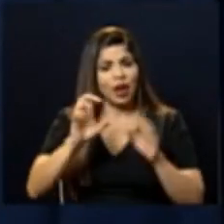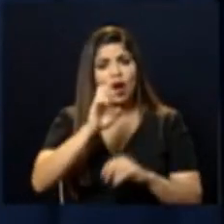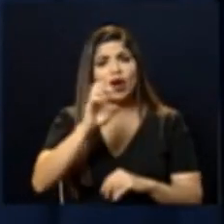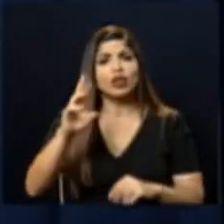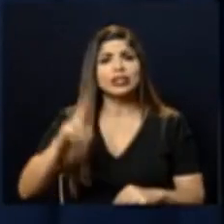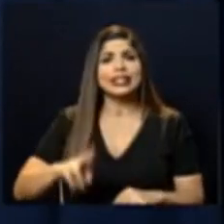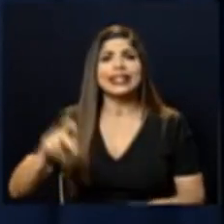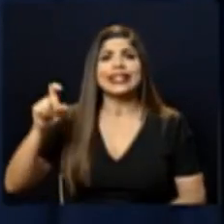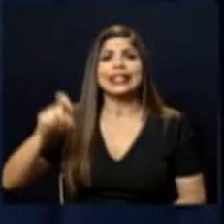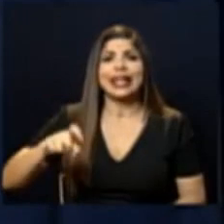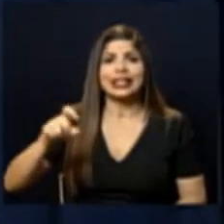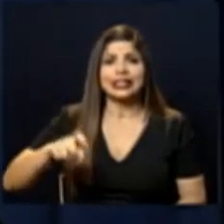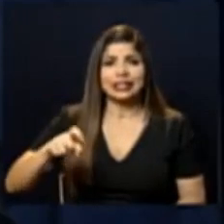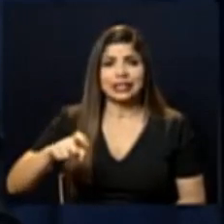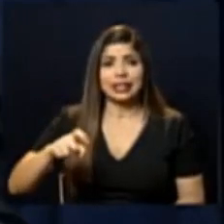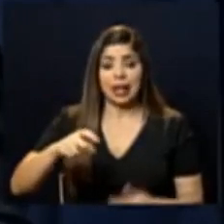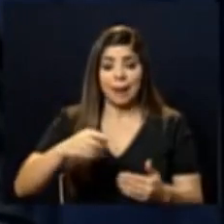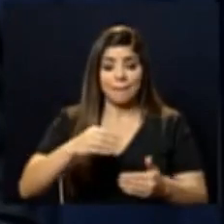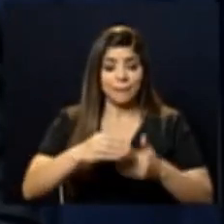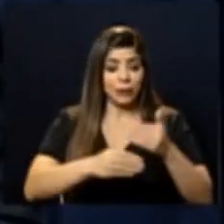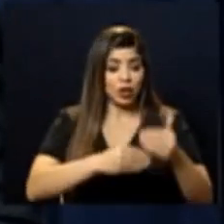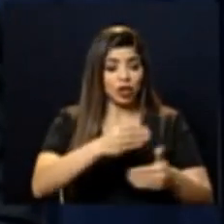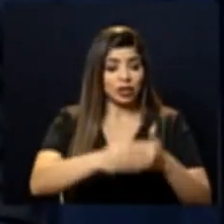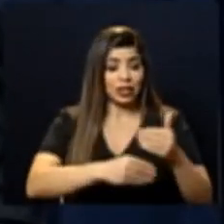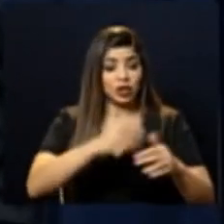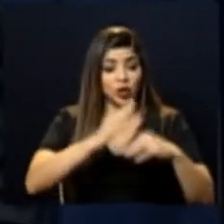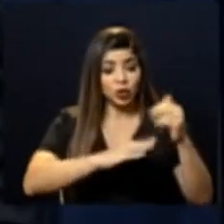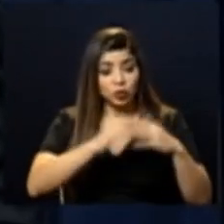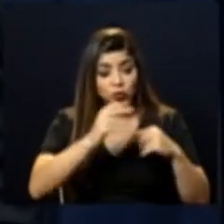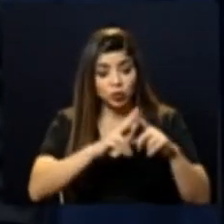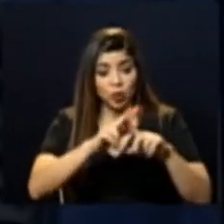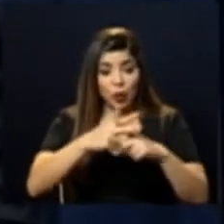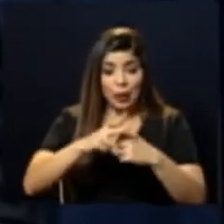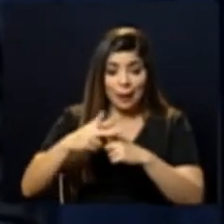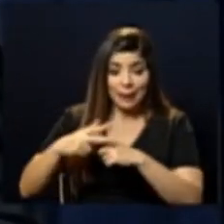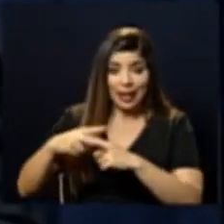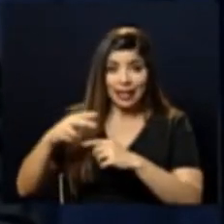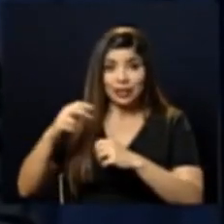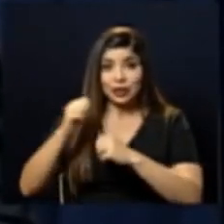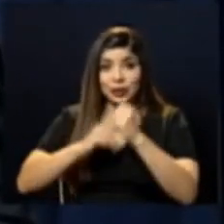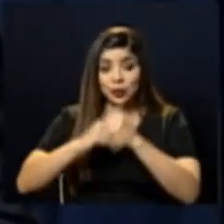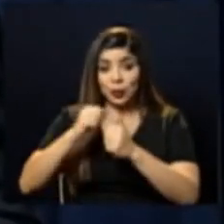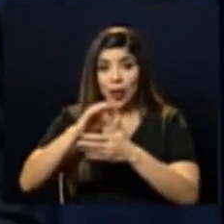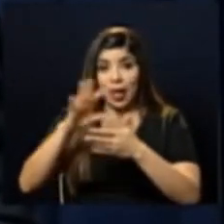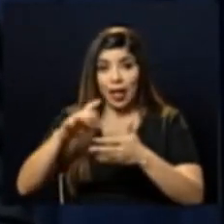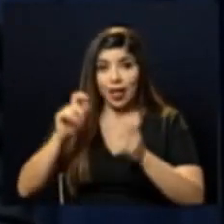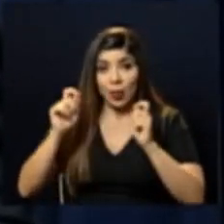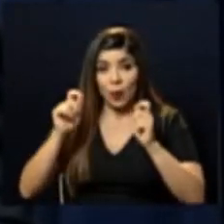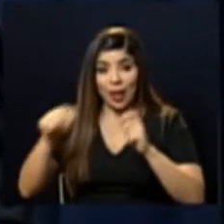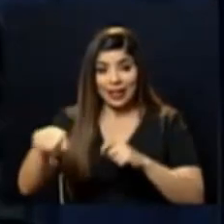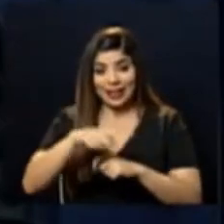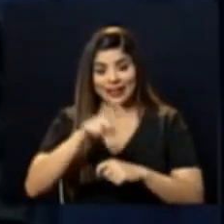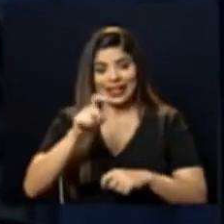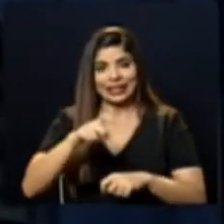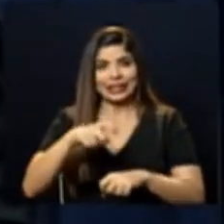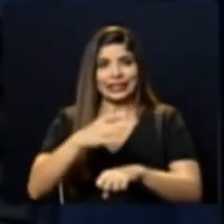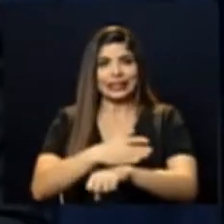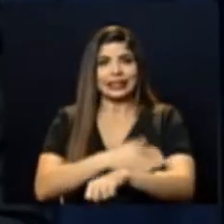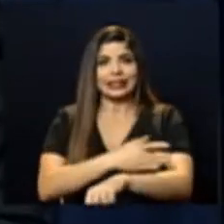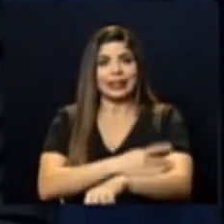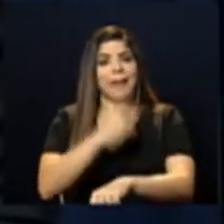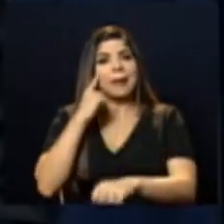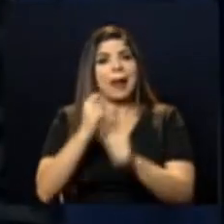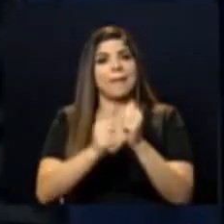necesita que se transformen los procesos de construcción y reparación de infraestructura educativa para avanzar con